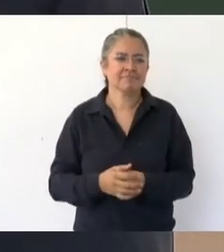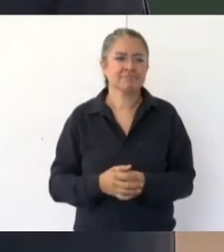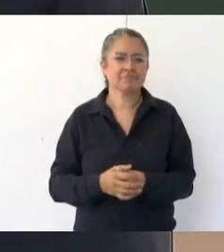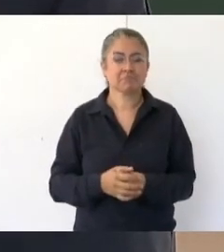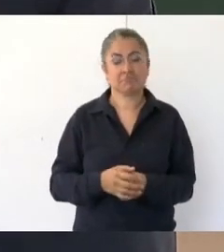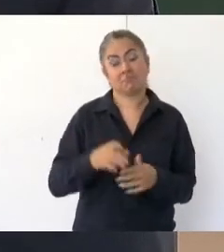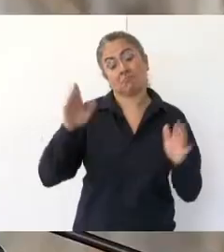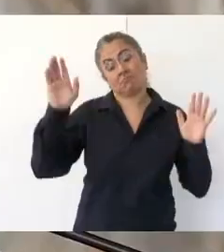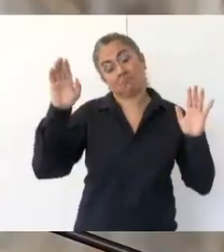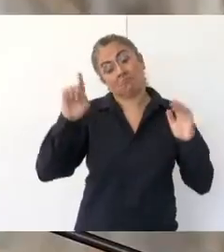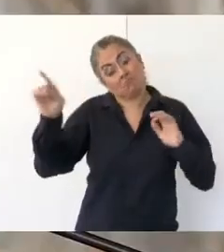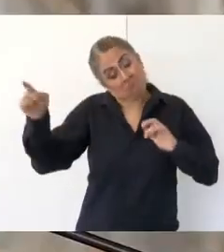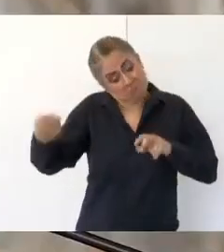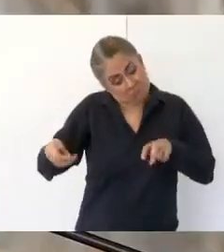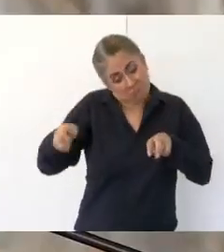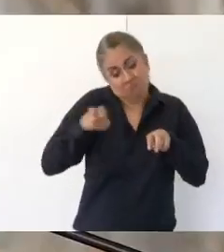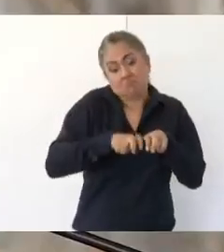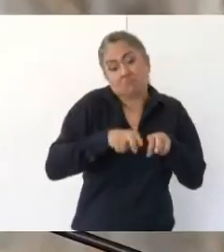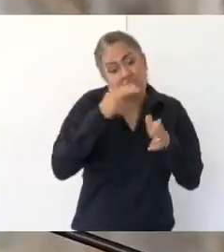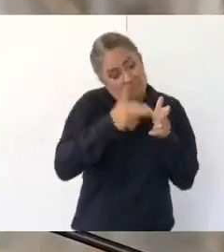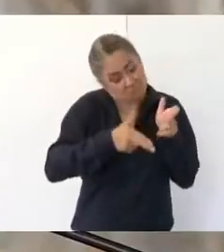subirse al tren.